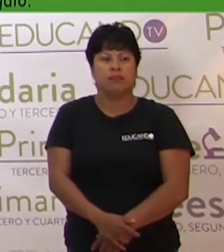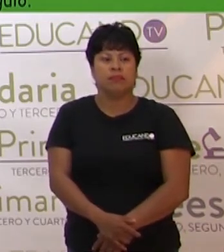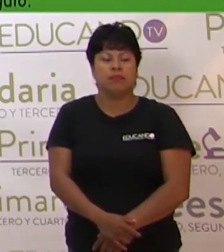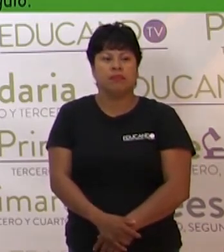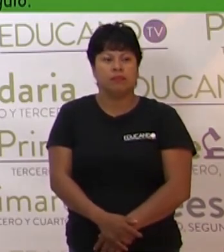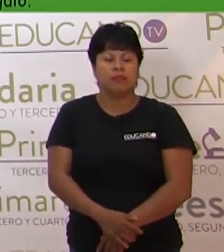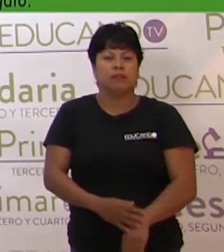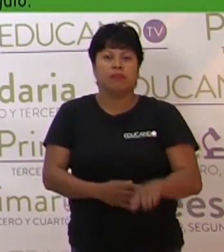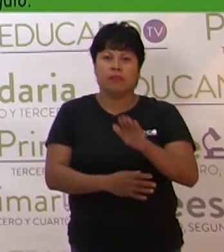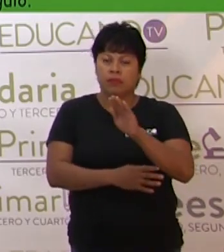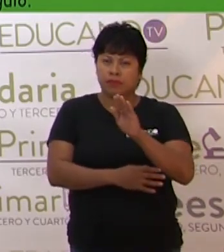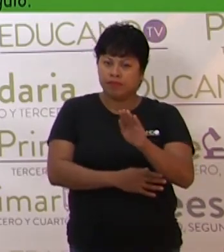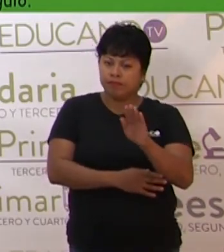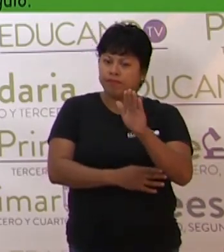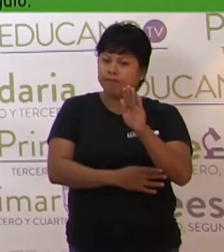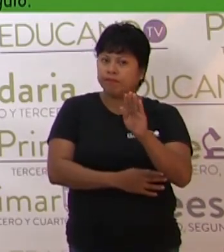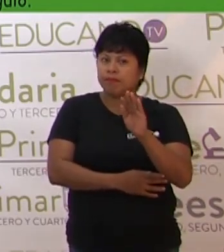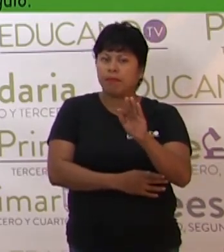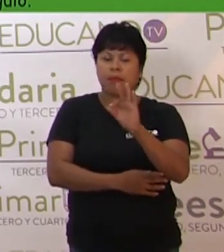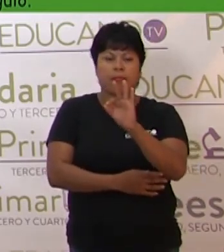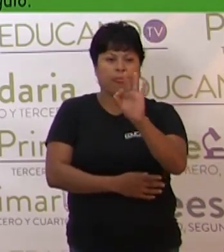80 90